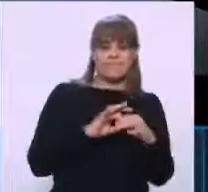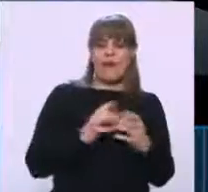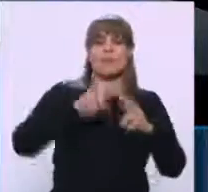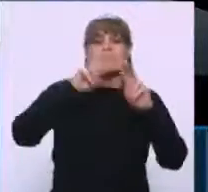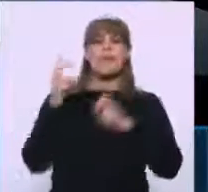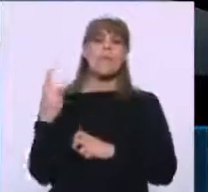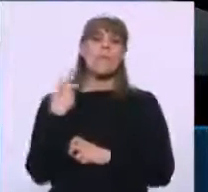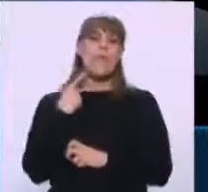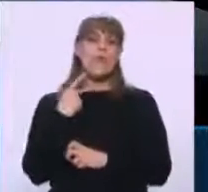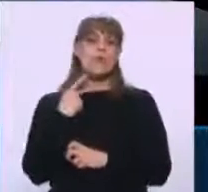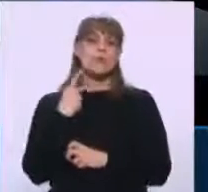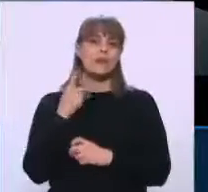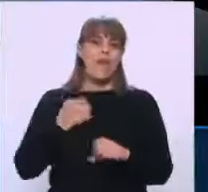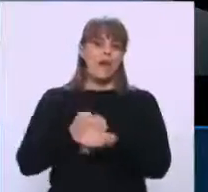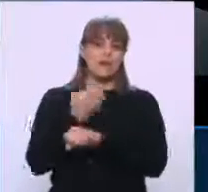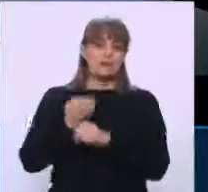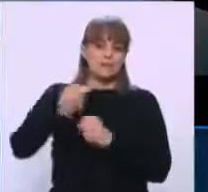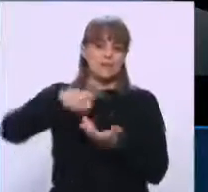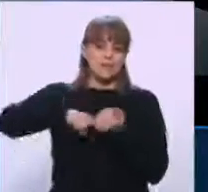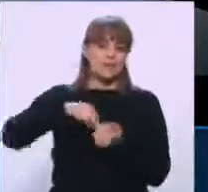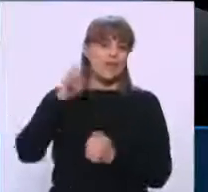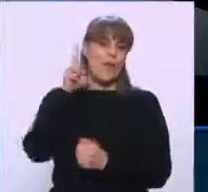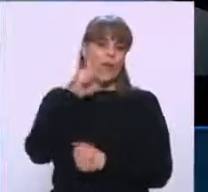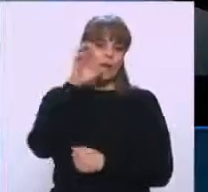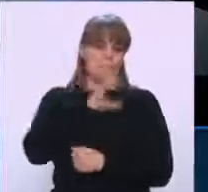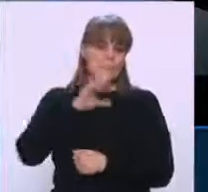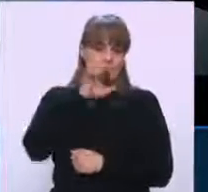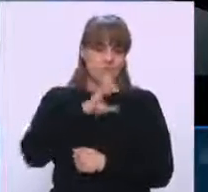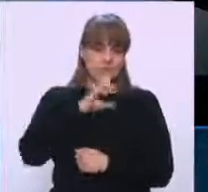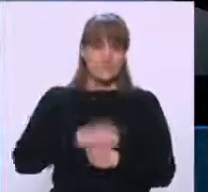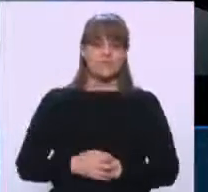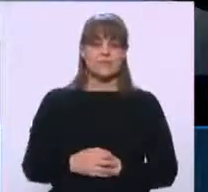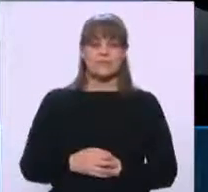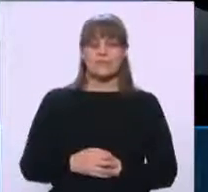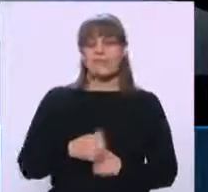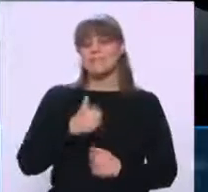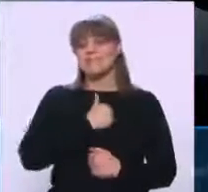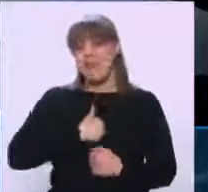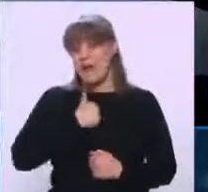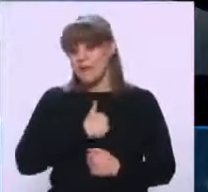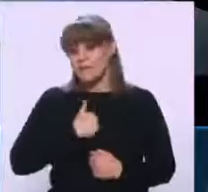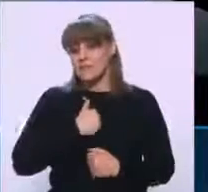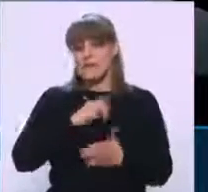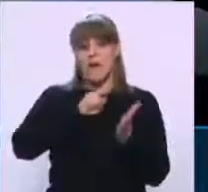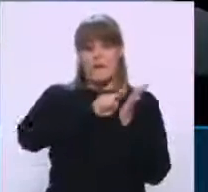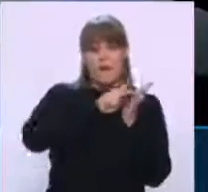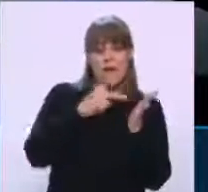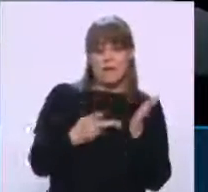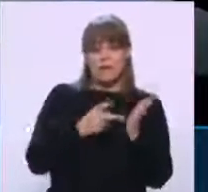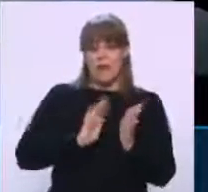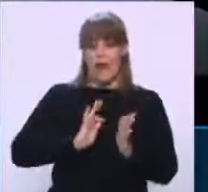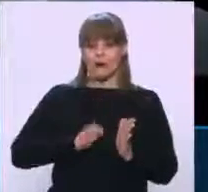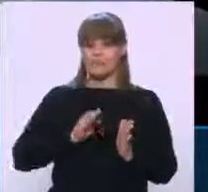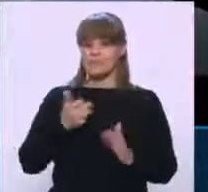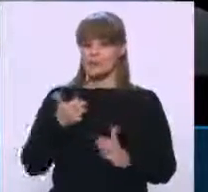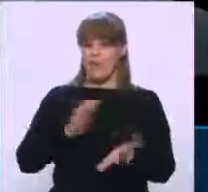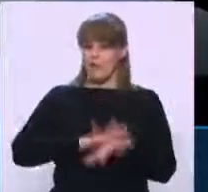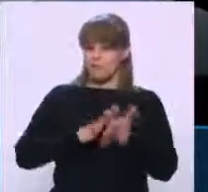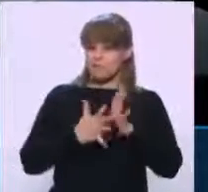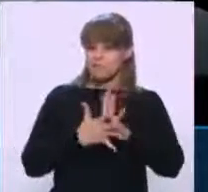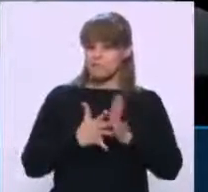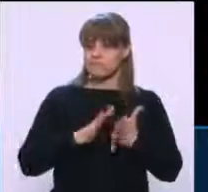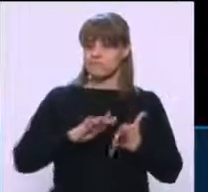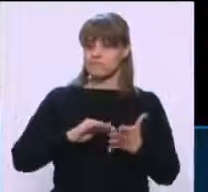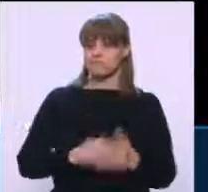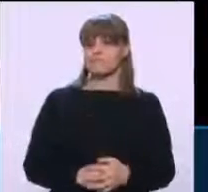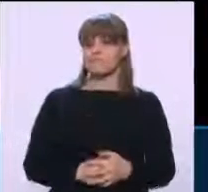de Aguascalientes y es más lamentable que se presten los medios a este tipo de situaciones, Azul. Sin duda alguna. Oye, Arturo, bueno,